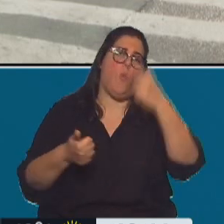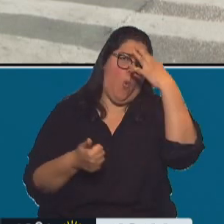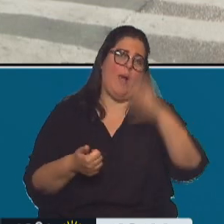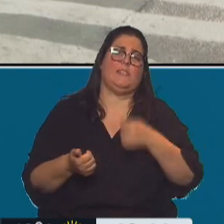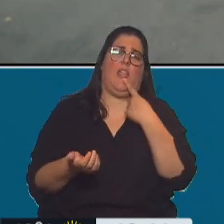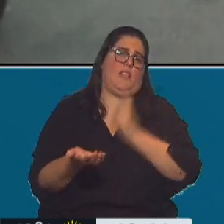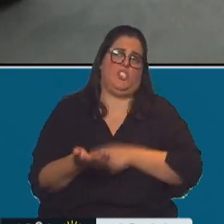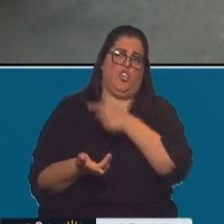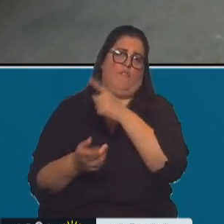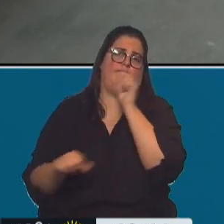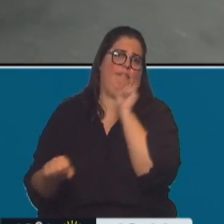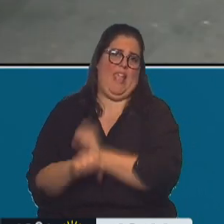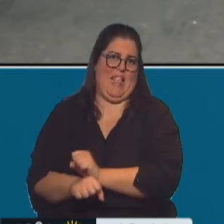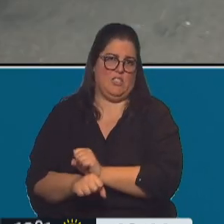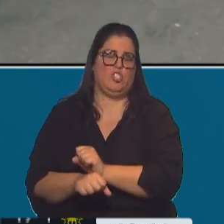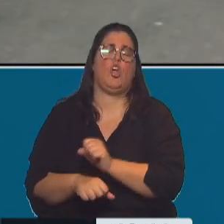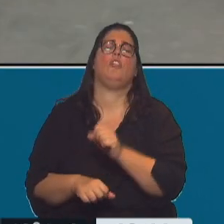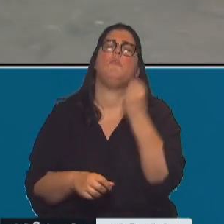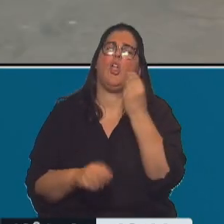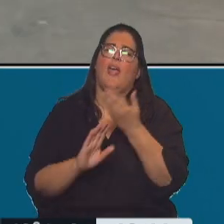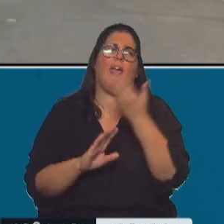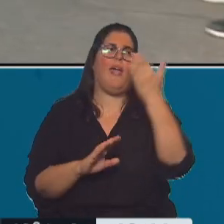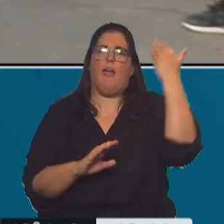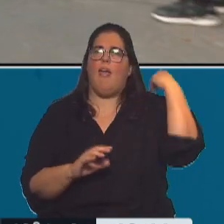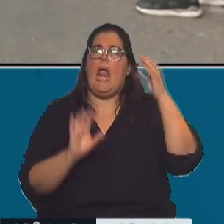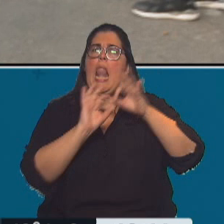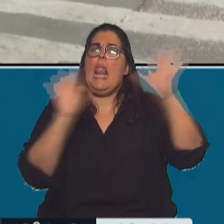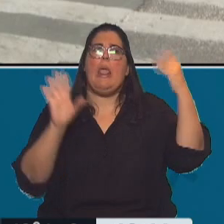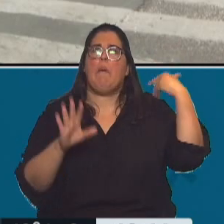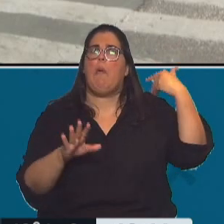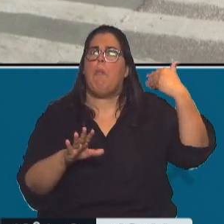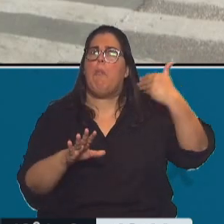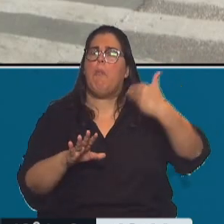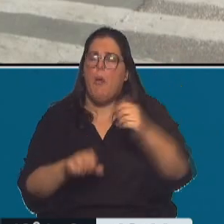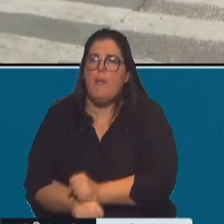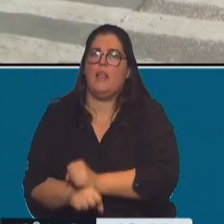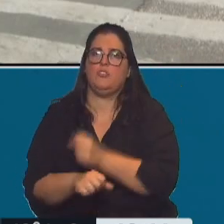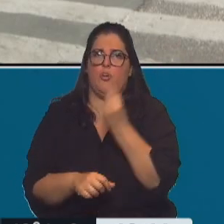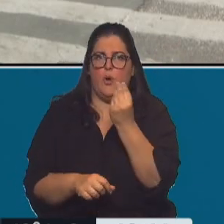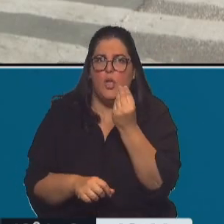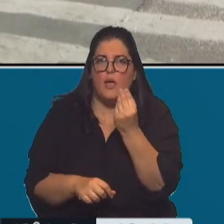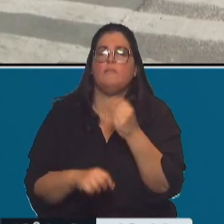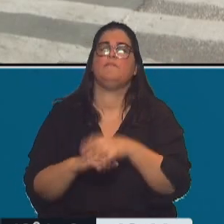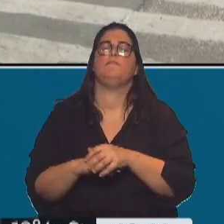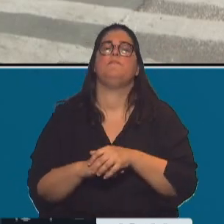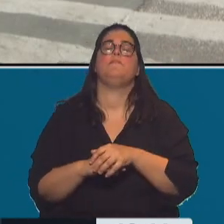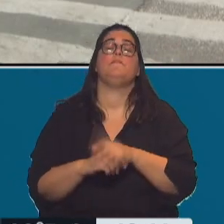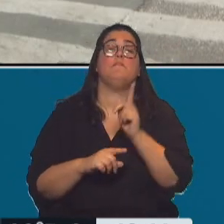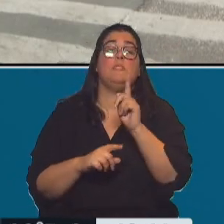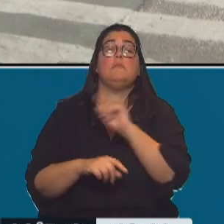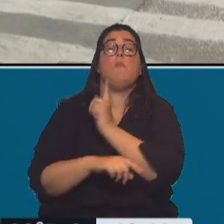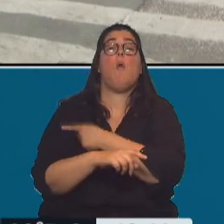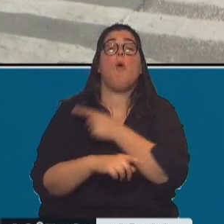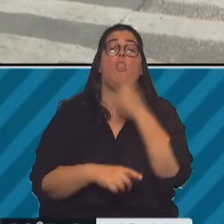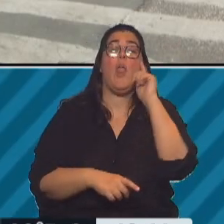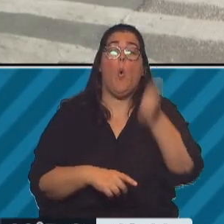ayer estuvo libre y a partir de ayer está ¿por qué? Preso? Esta es la pregunta central en esta historia. A ver, el propio Poder Judicial, en